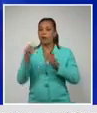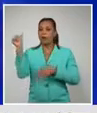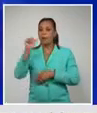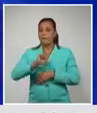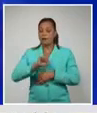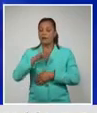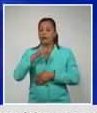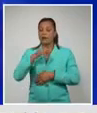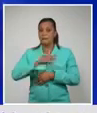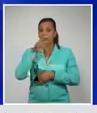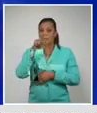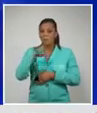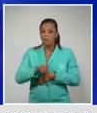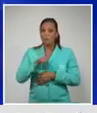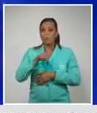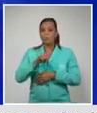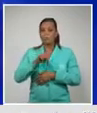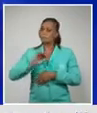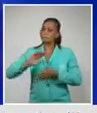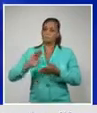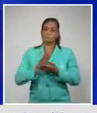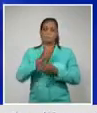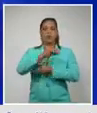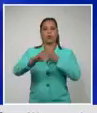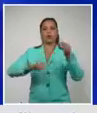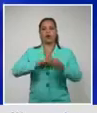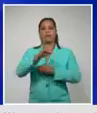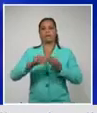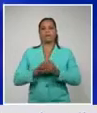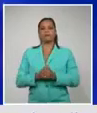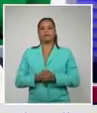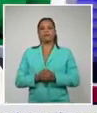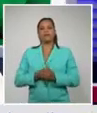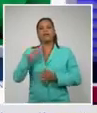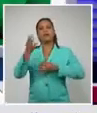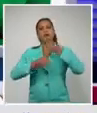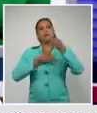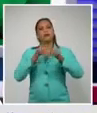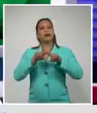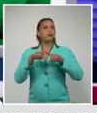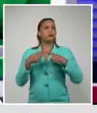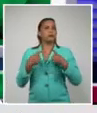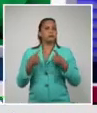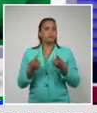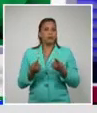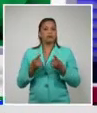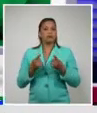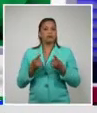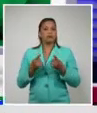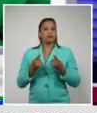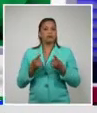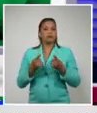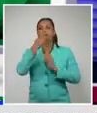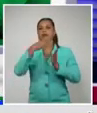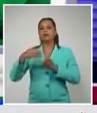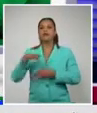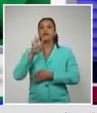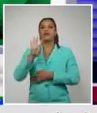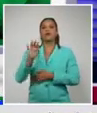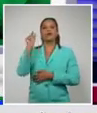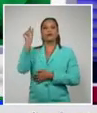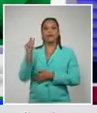de hoy se vayan revirtiendo. Decía esto porque tenemos que informar el fallecimiento de